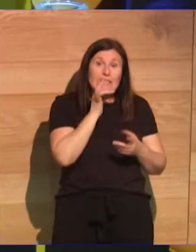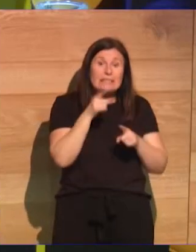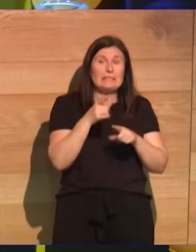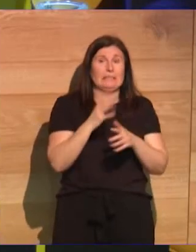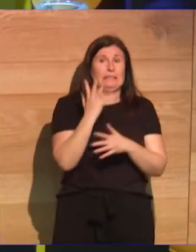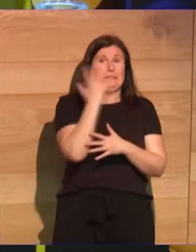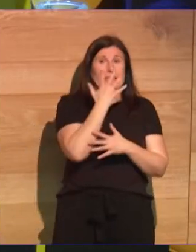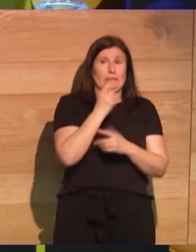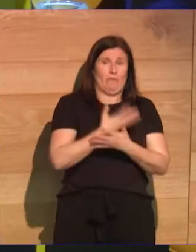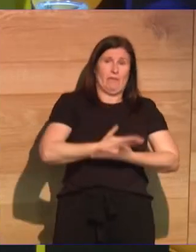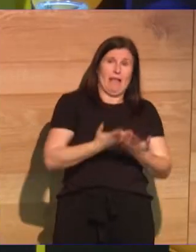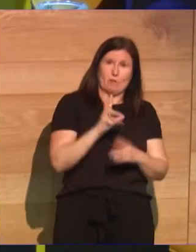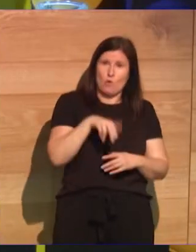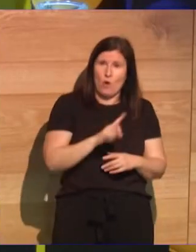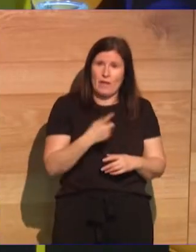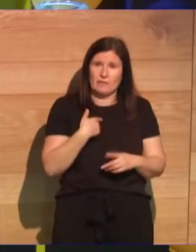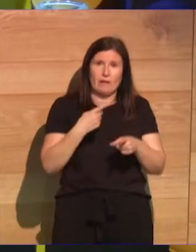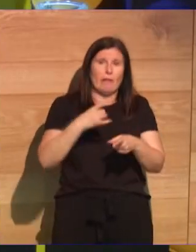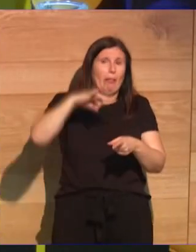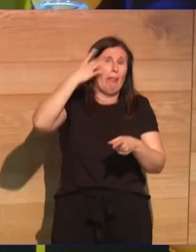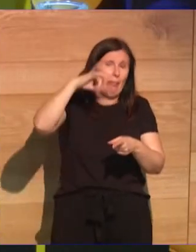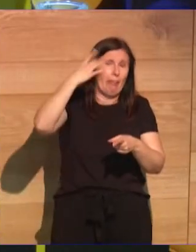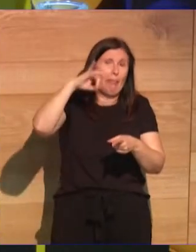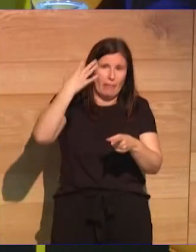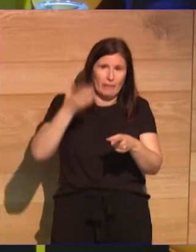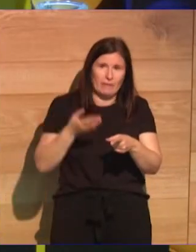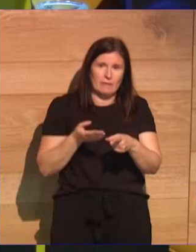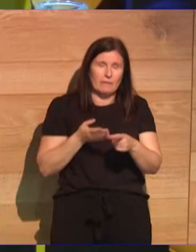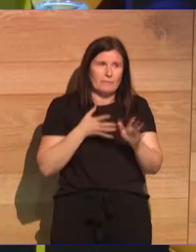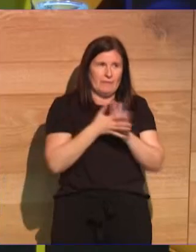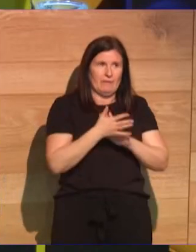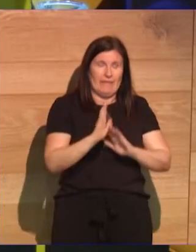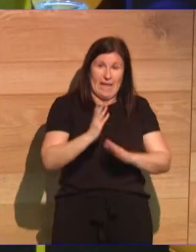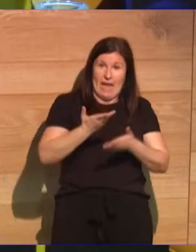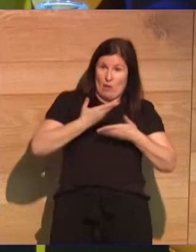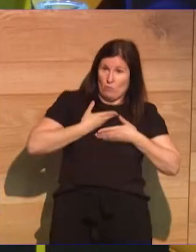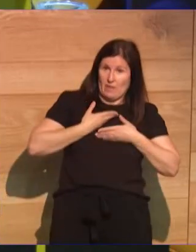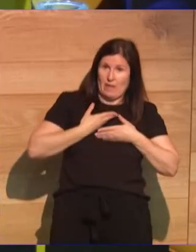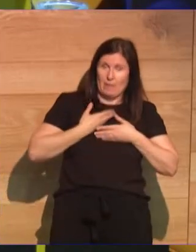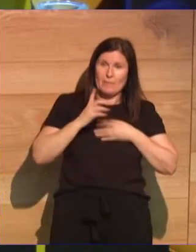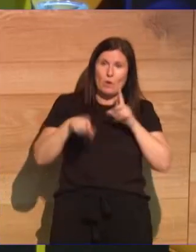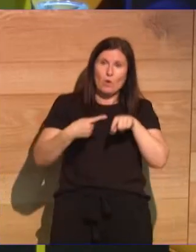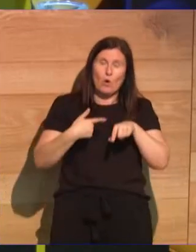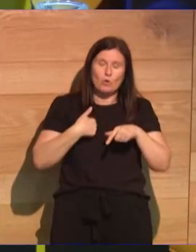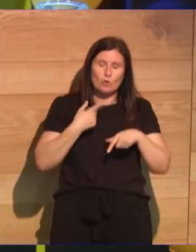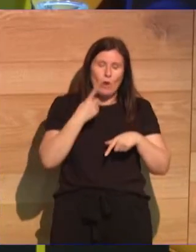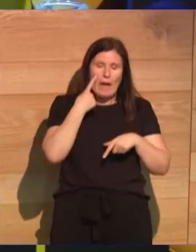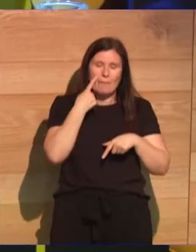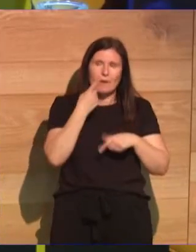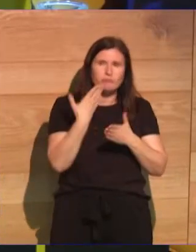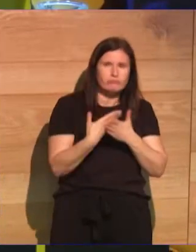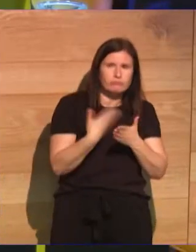tiene alucinaciones. Entonces, otra parte importante que tienen que hacer es, te está ayudando, pero es que luego tú eres el que tiene que validar esto,